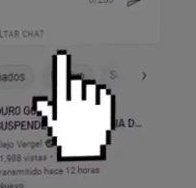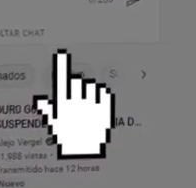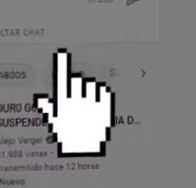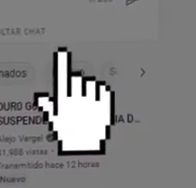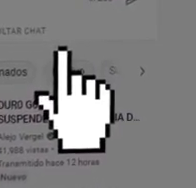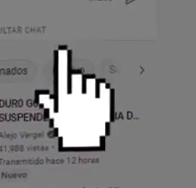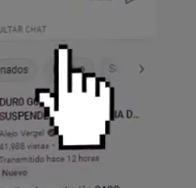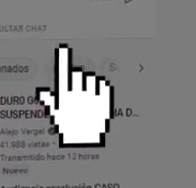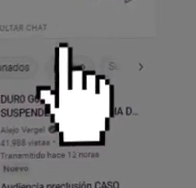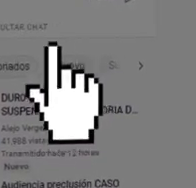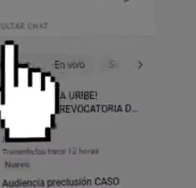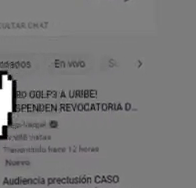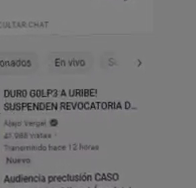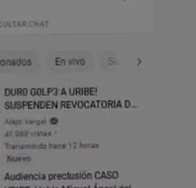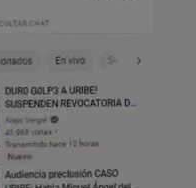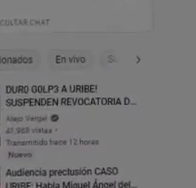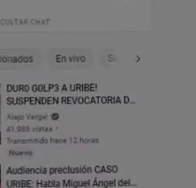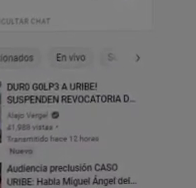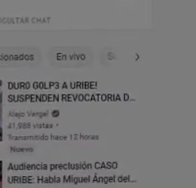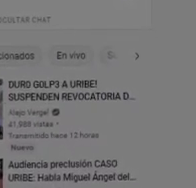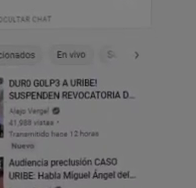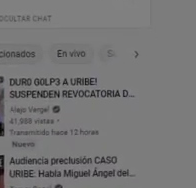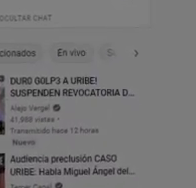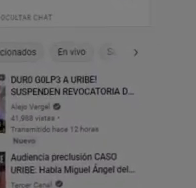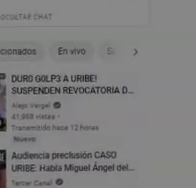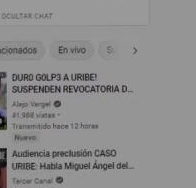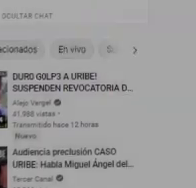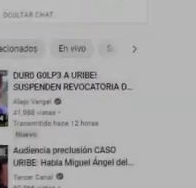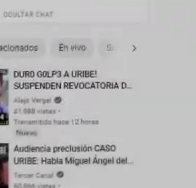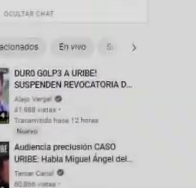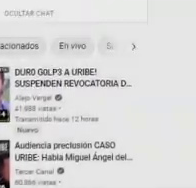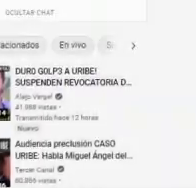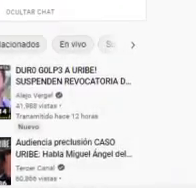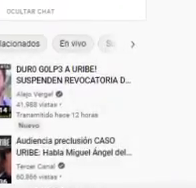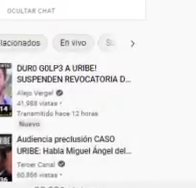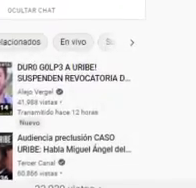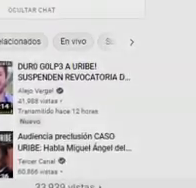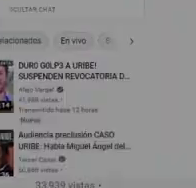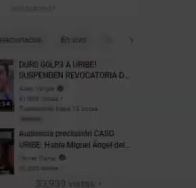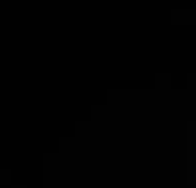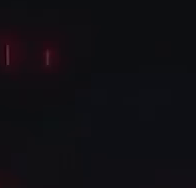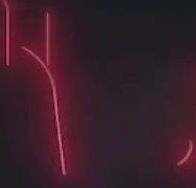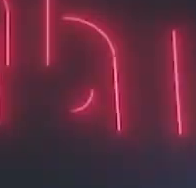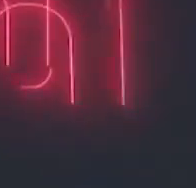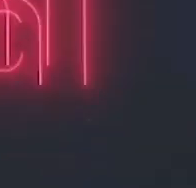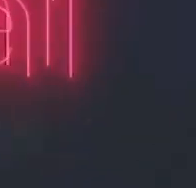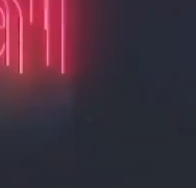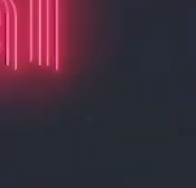Somos el tercer canal, la voz de los que no tienen voz.